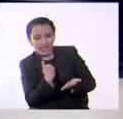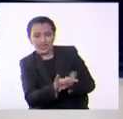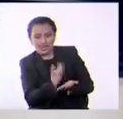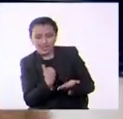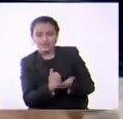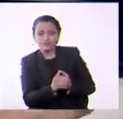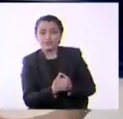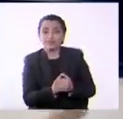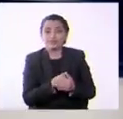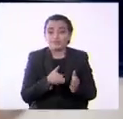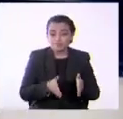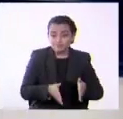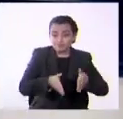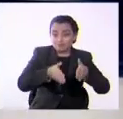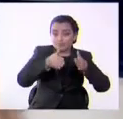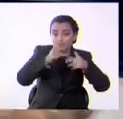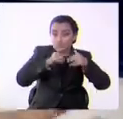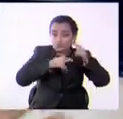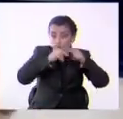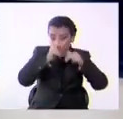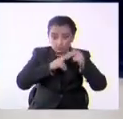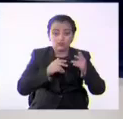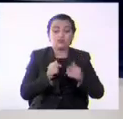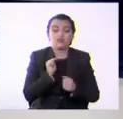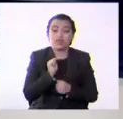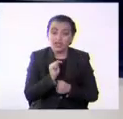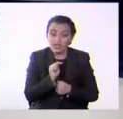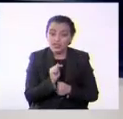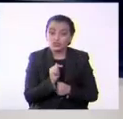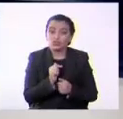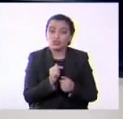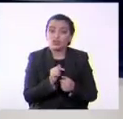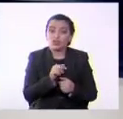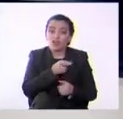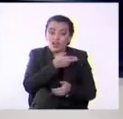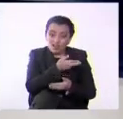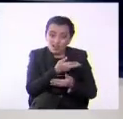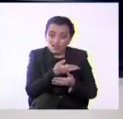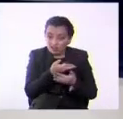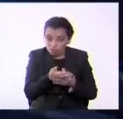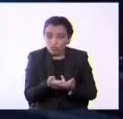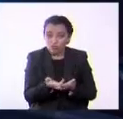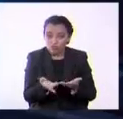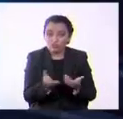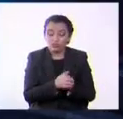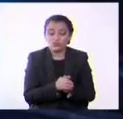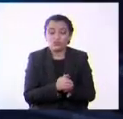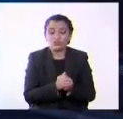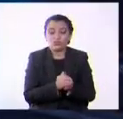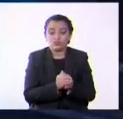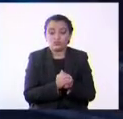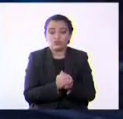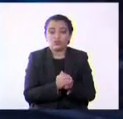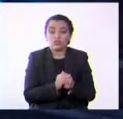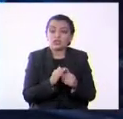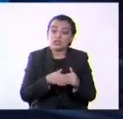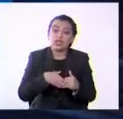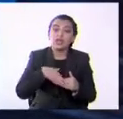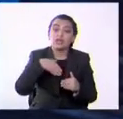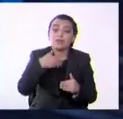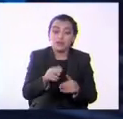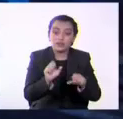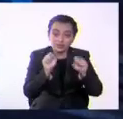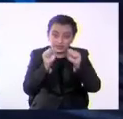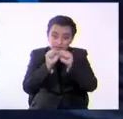producción. Esas materias primas, esos recursos naturales que son convertidos en materia prima, luego pasan por un sistema de